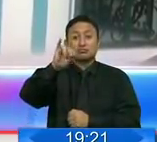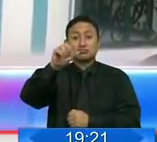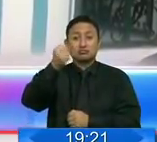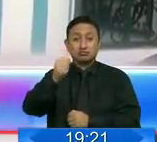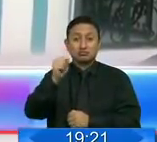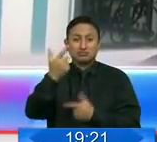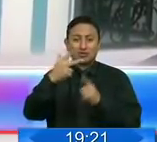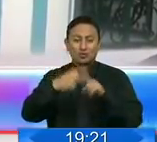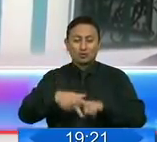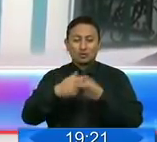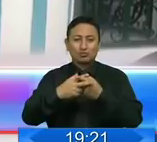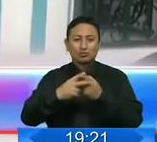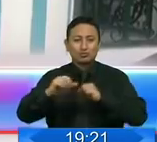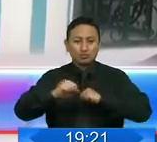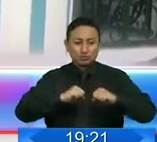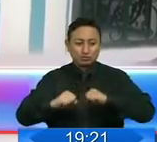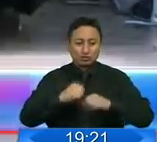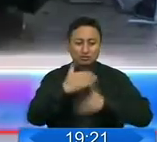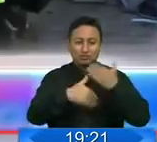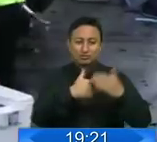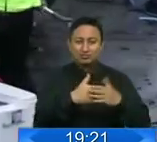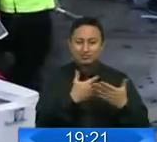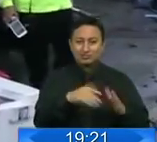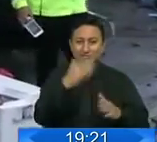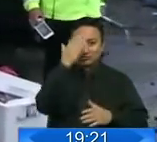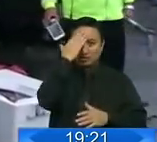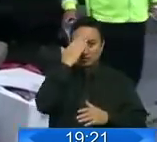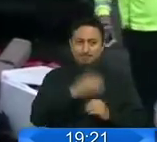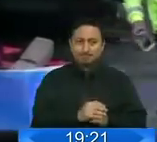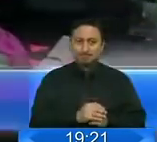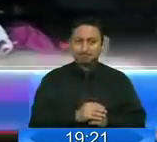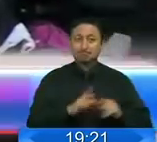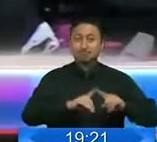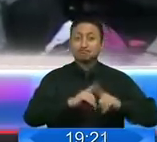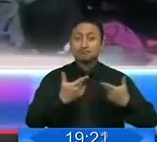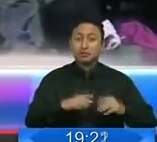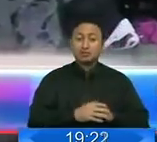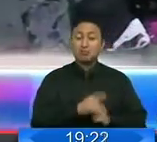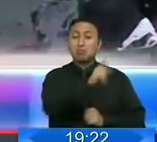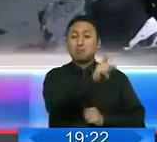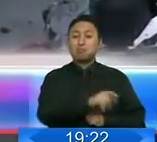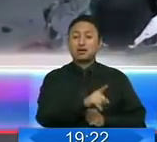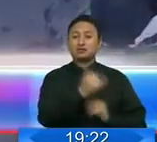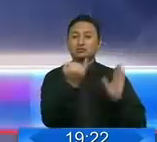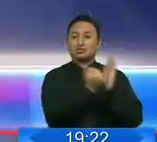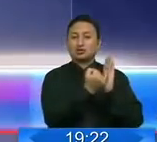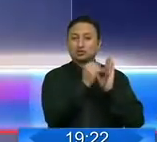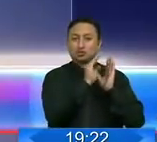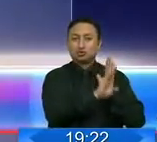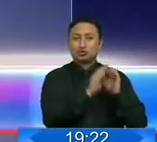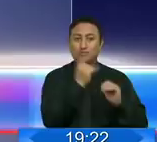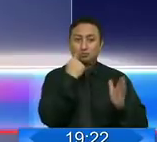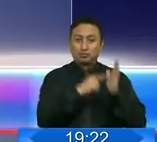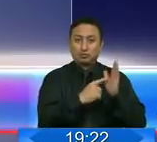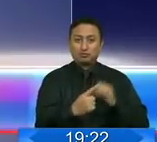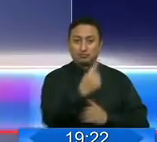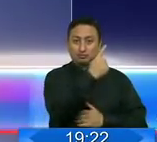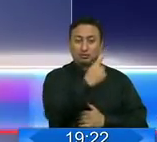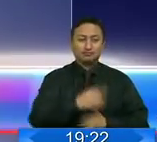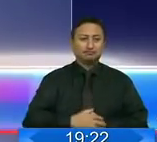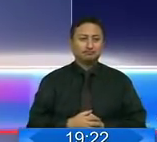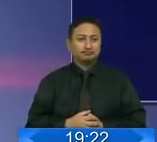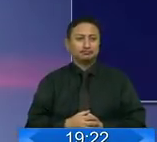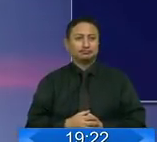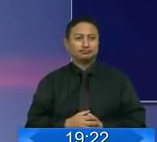respectivo para los fines pertinentes. Lo que sí se confirmó fueron las identidades de los fallecidos: Martín Cruz, Kevin